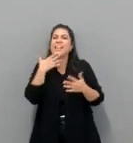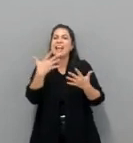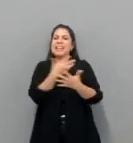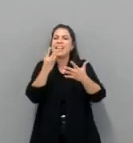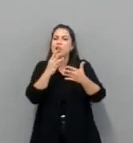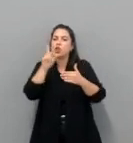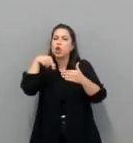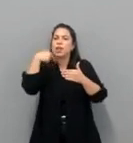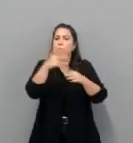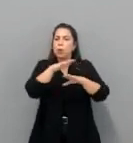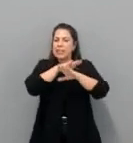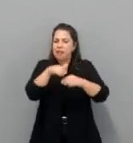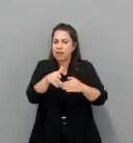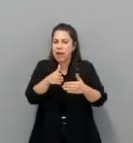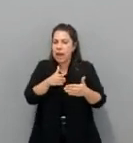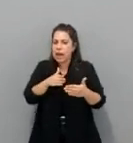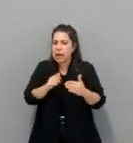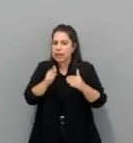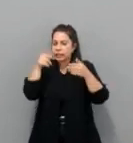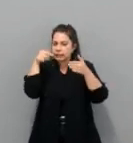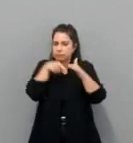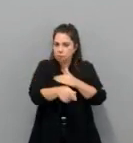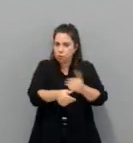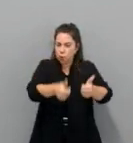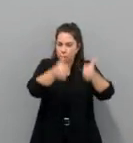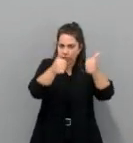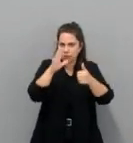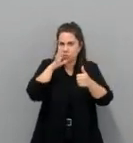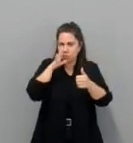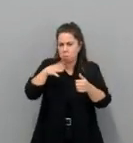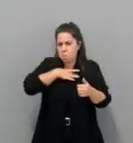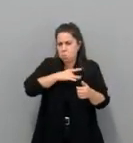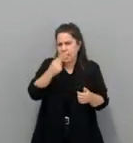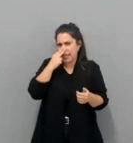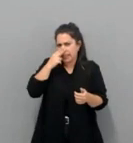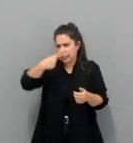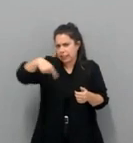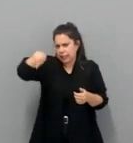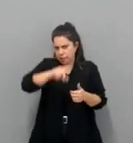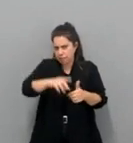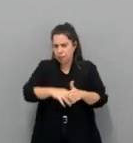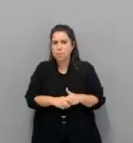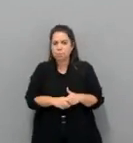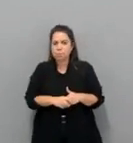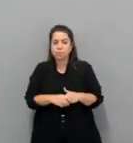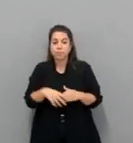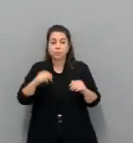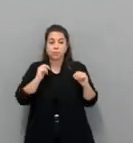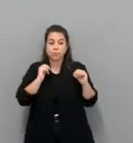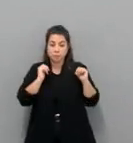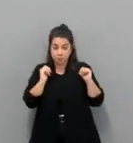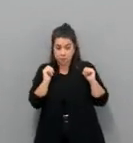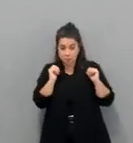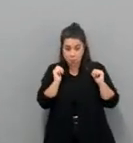creo que a todos y a todas os pueda resultar interesante. Voy a comenzar